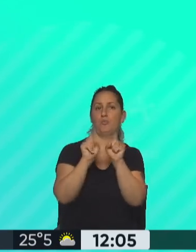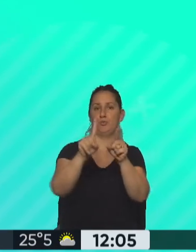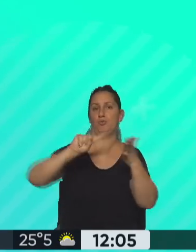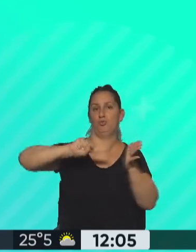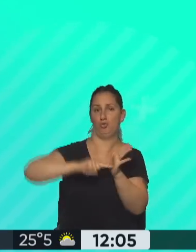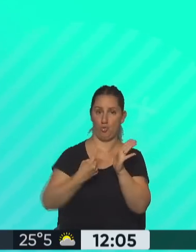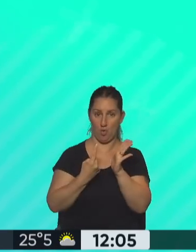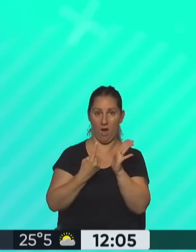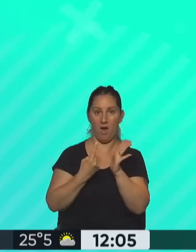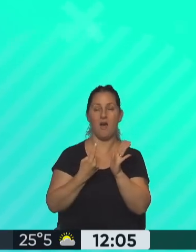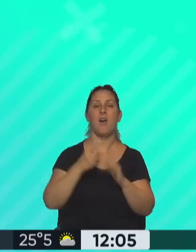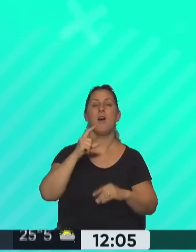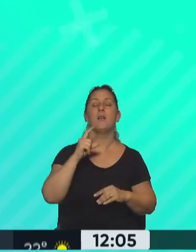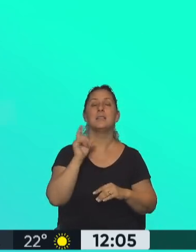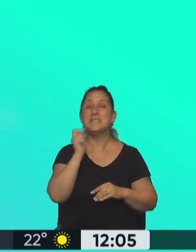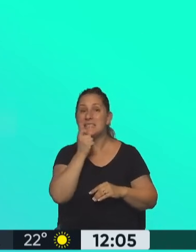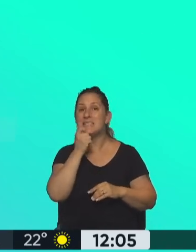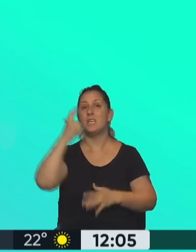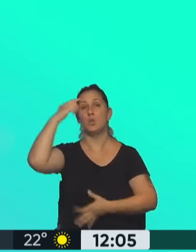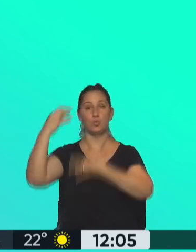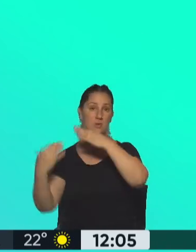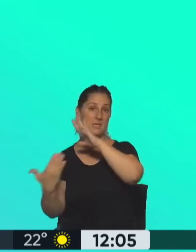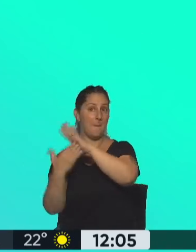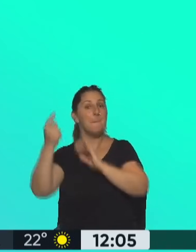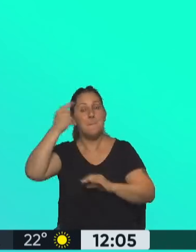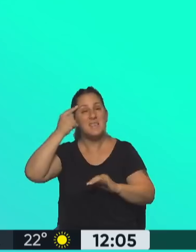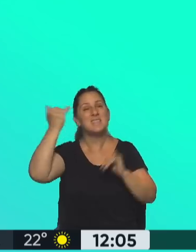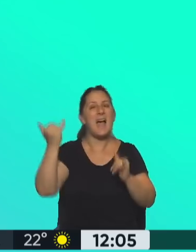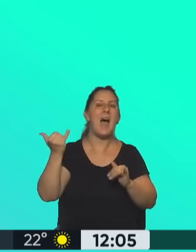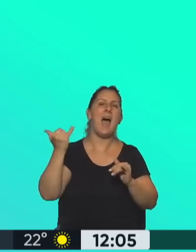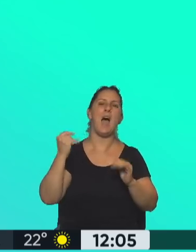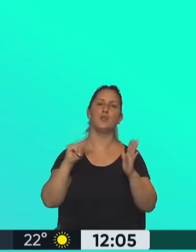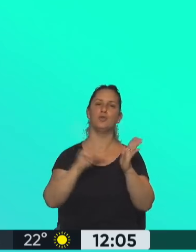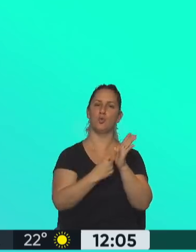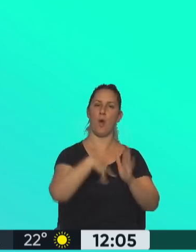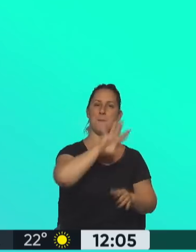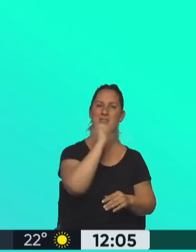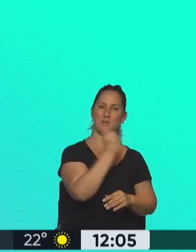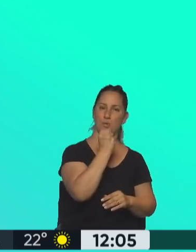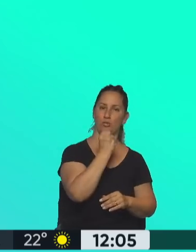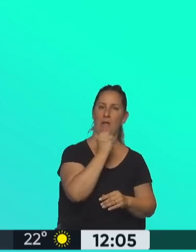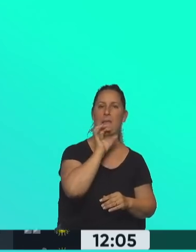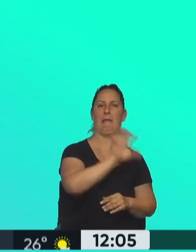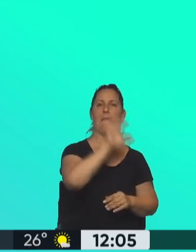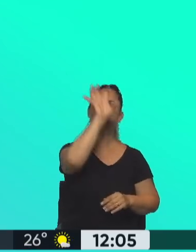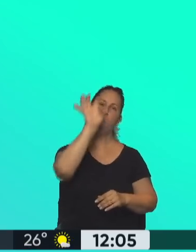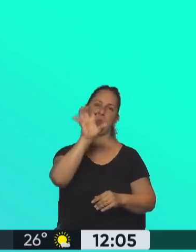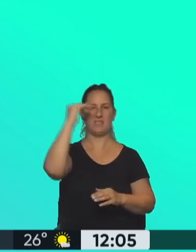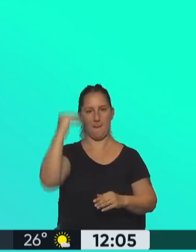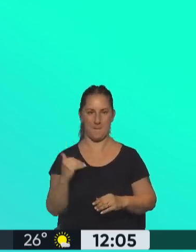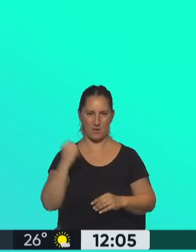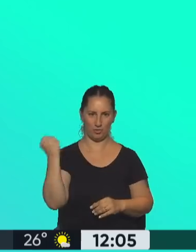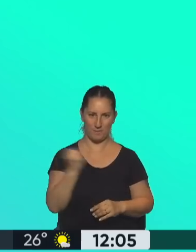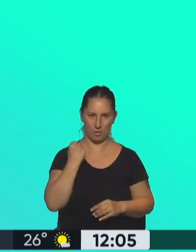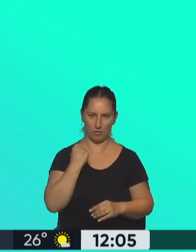de Buenos Aires. Acaba a menos que el tribunal crea que existen ciudades de primera y provincias de segunda. Hace